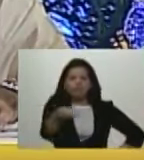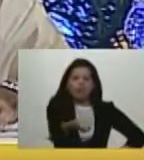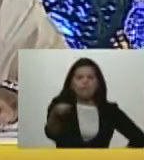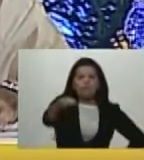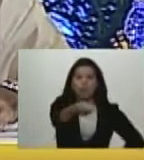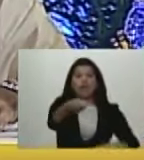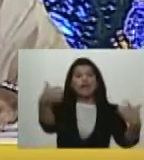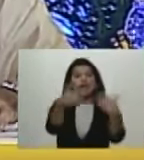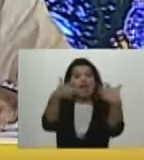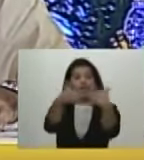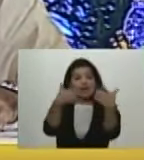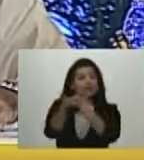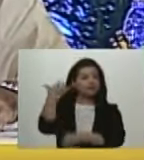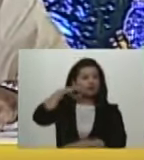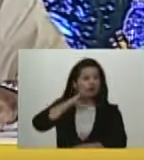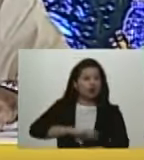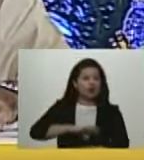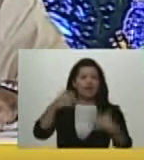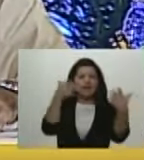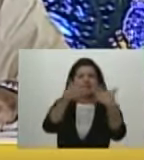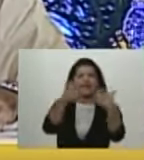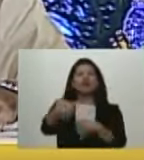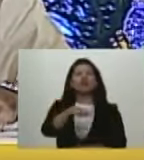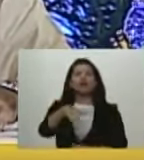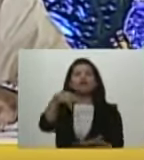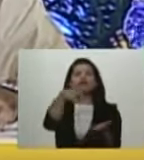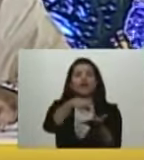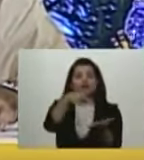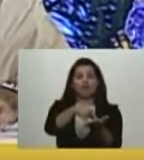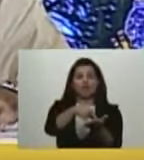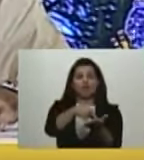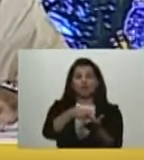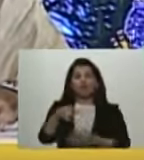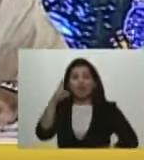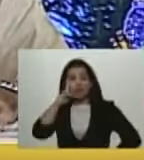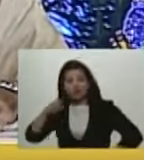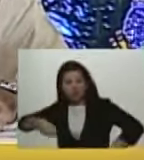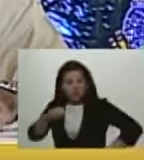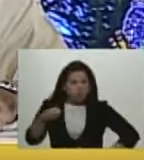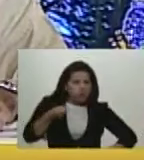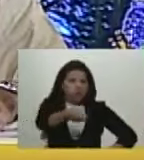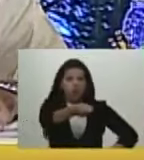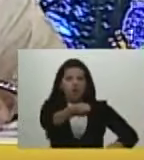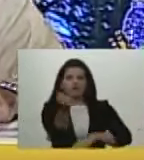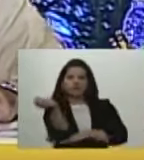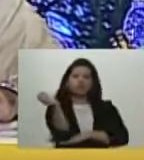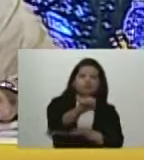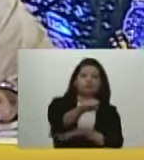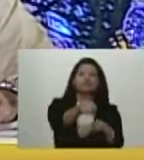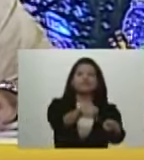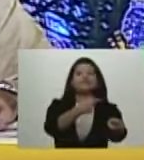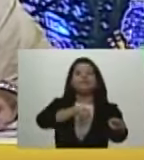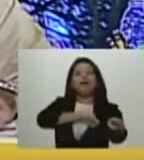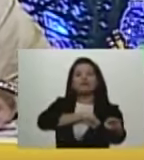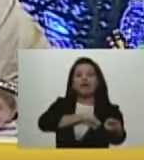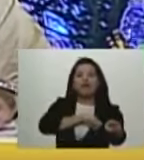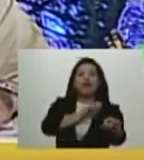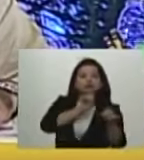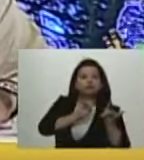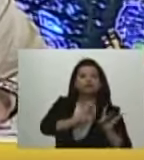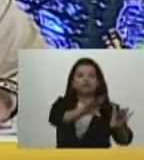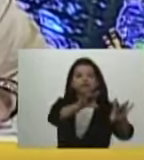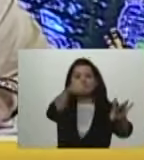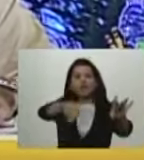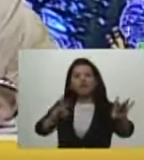selló entonces la derrota del Imperio Español y su expulsión definitiva de